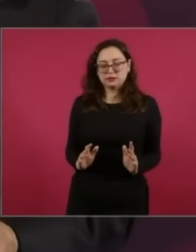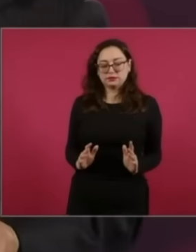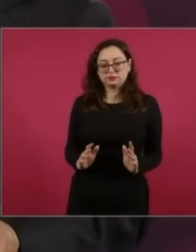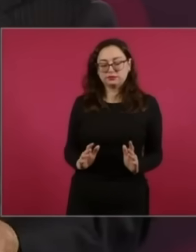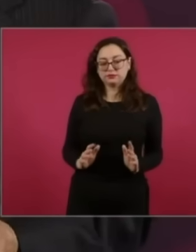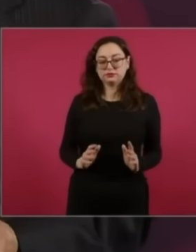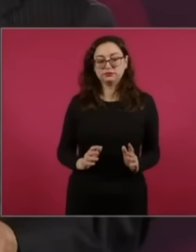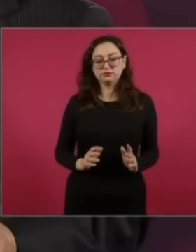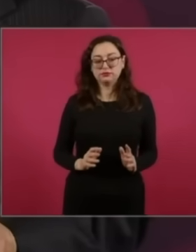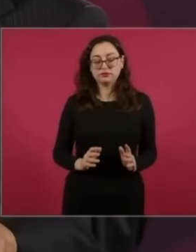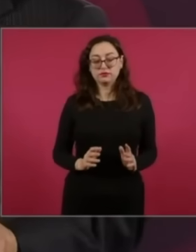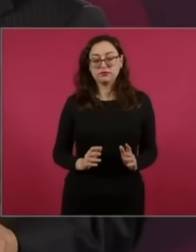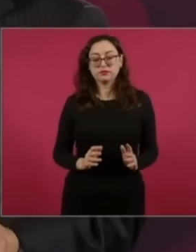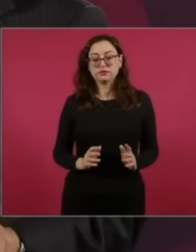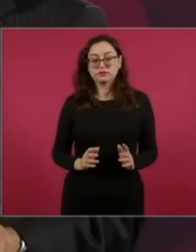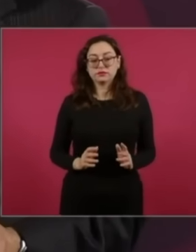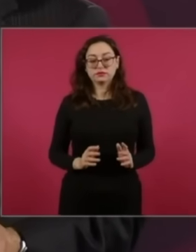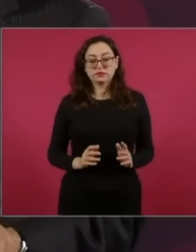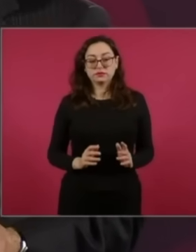estamos